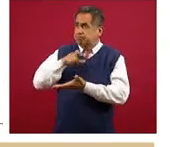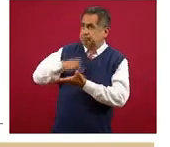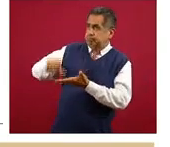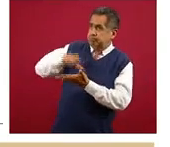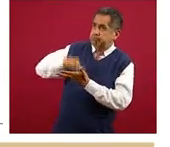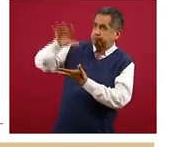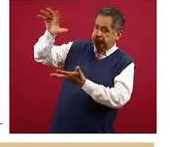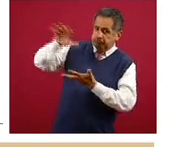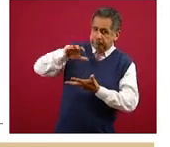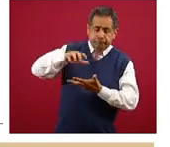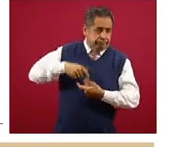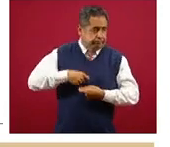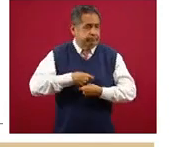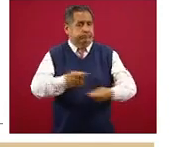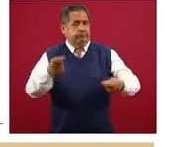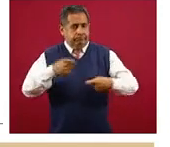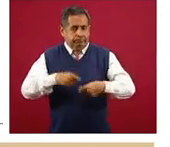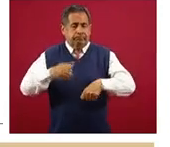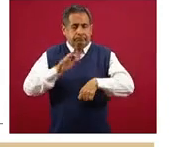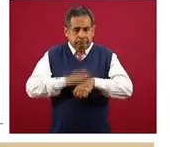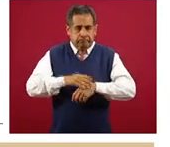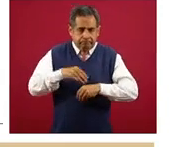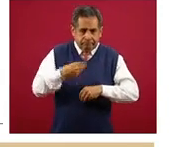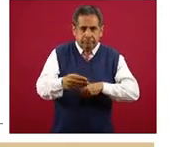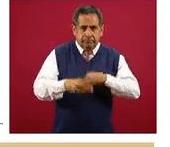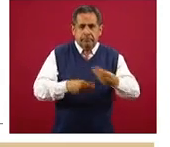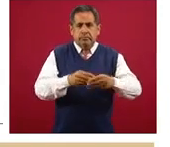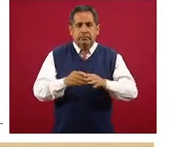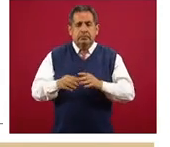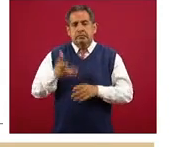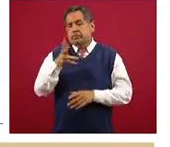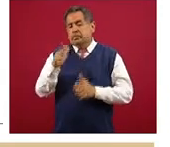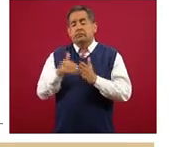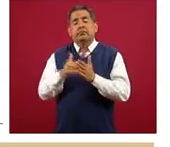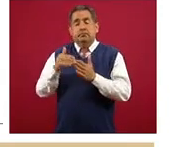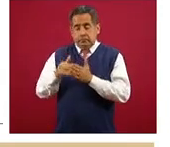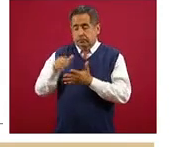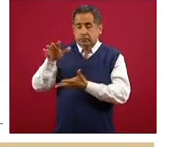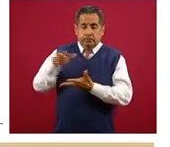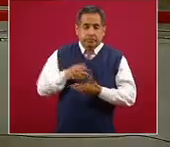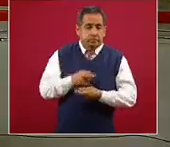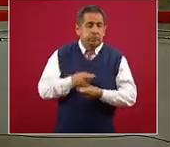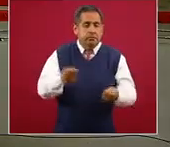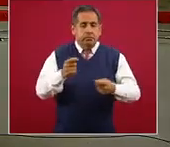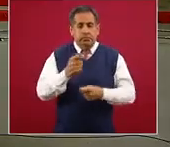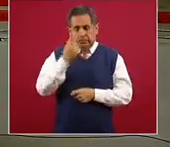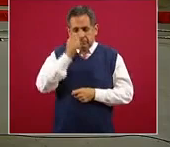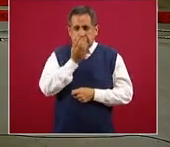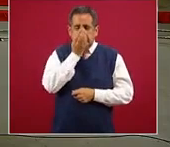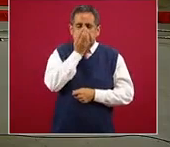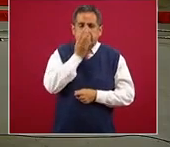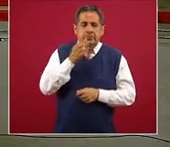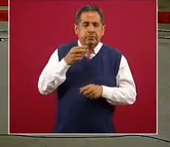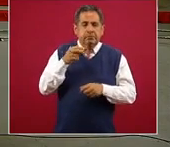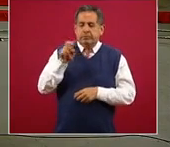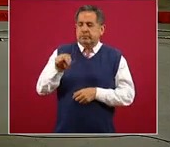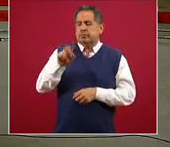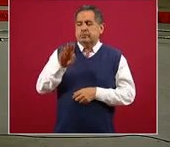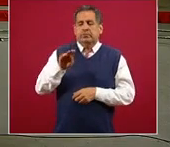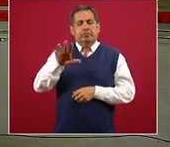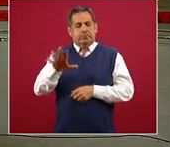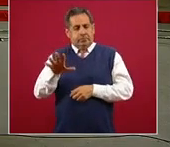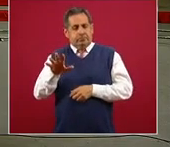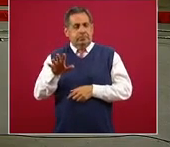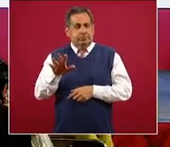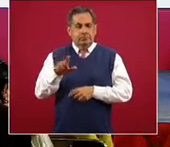de estos otros equipos adicionales, más de 10 millones de respiradores N95 y